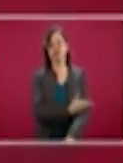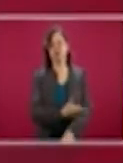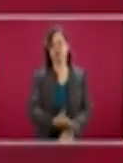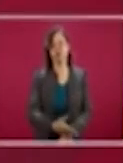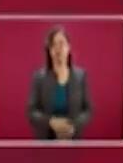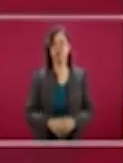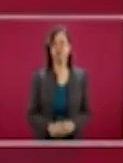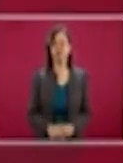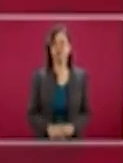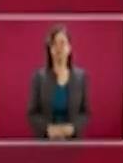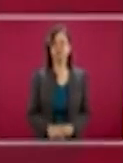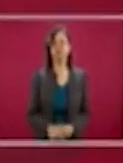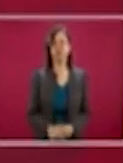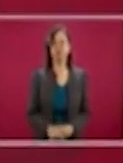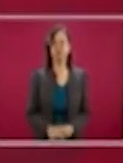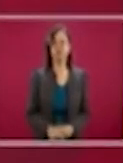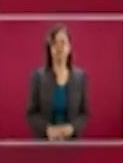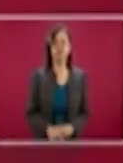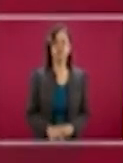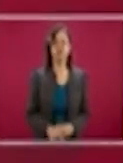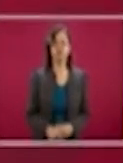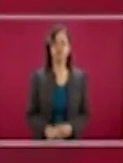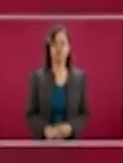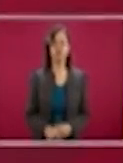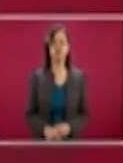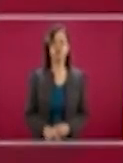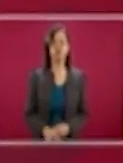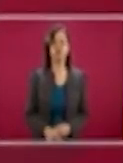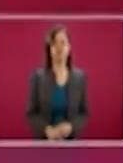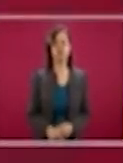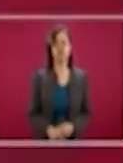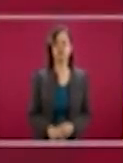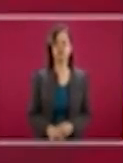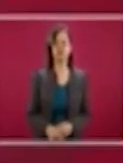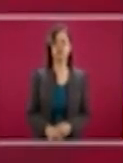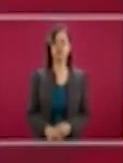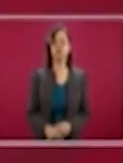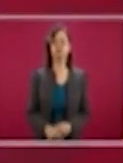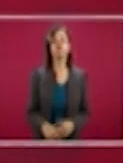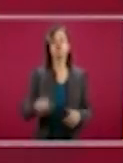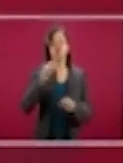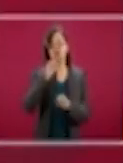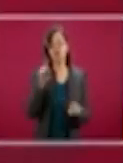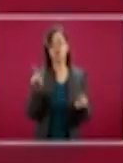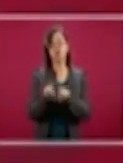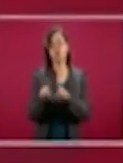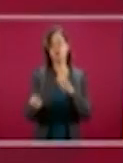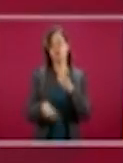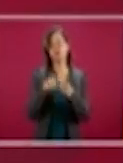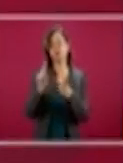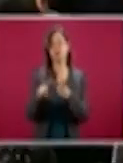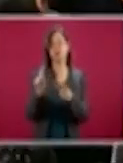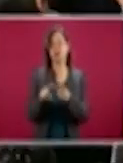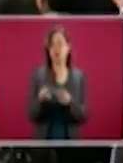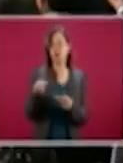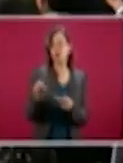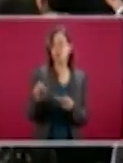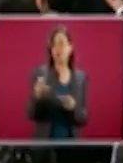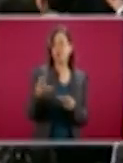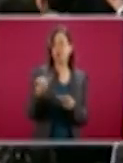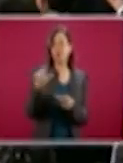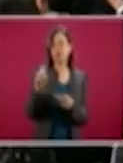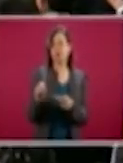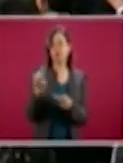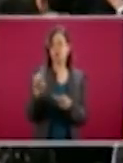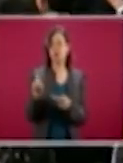ahorritos de años pasados etcétera pero qué va a pasar una economía que no crece un plan de infraestructura extraigo un